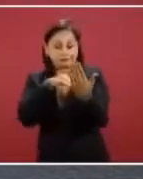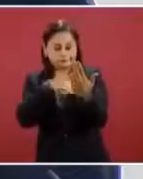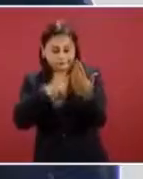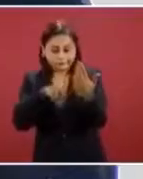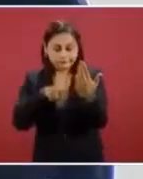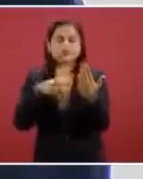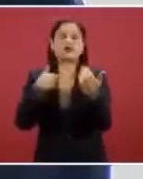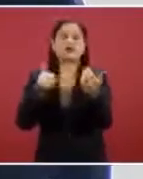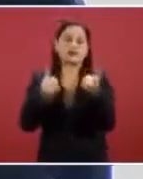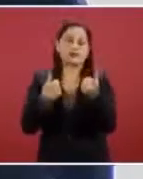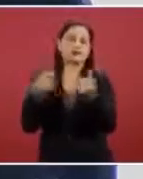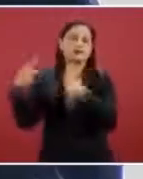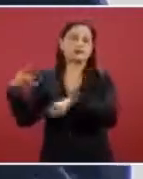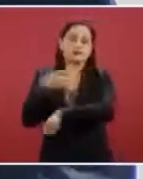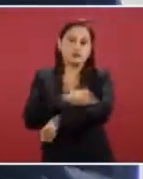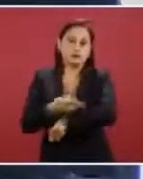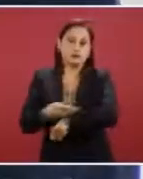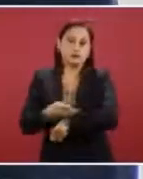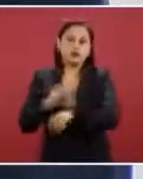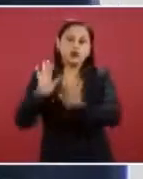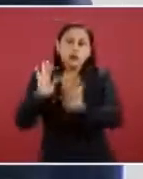una buena novela y